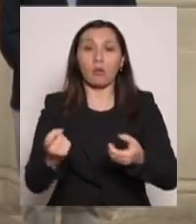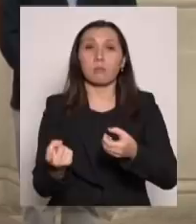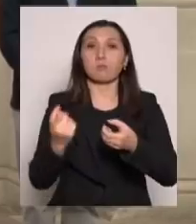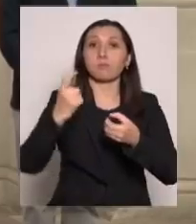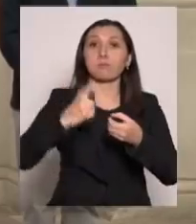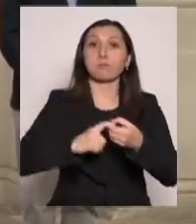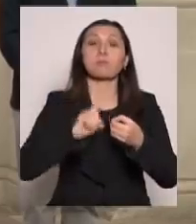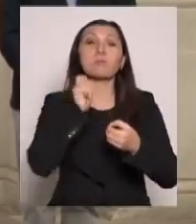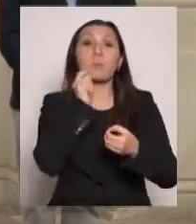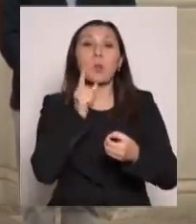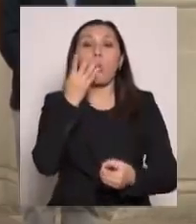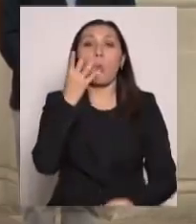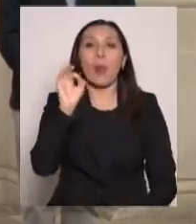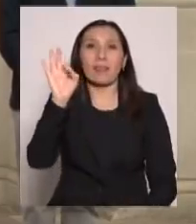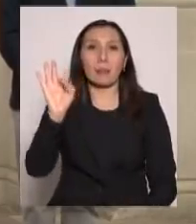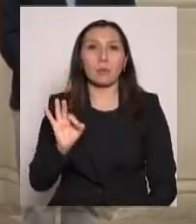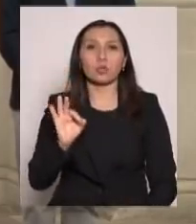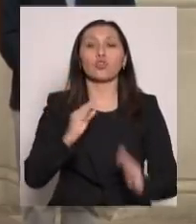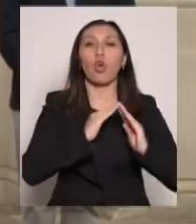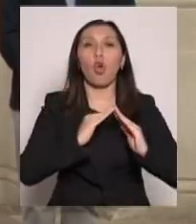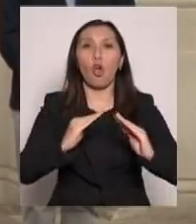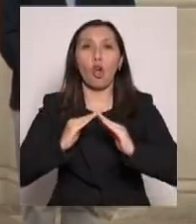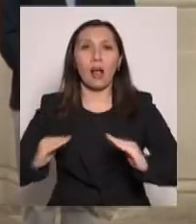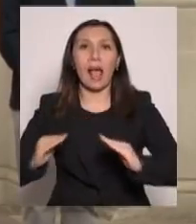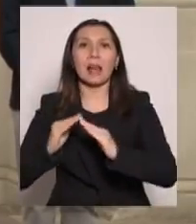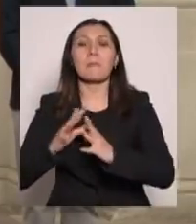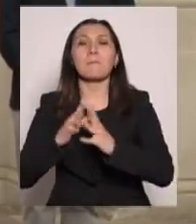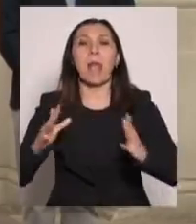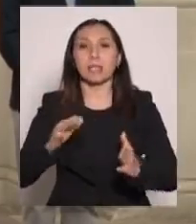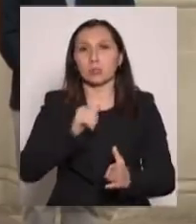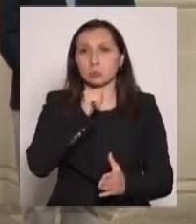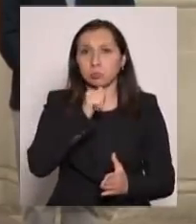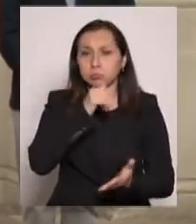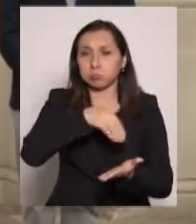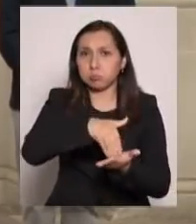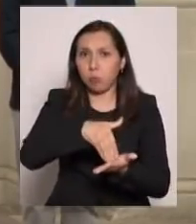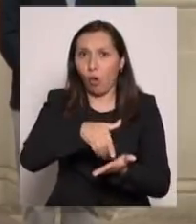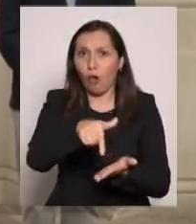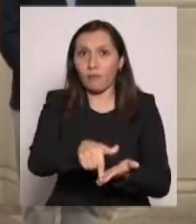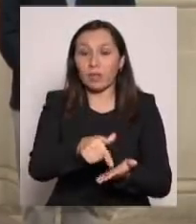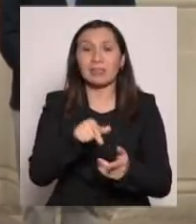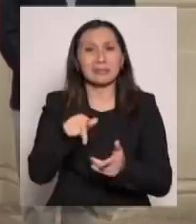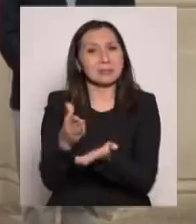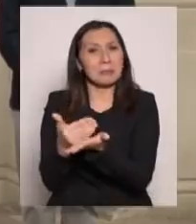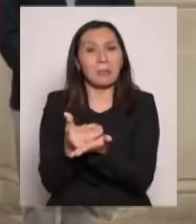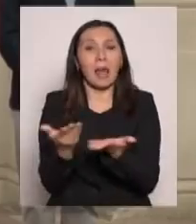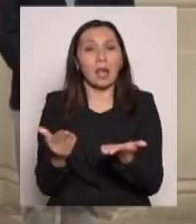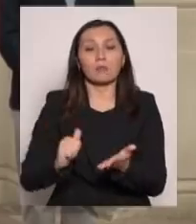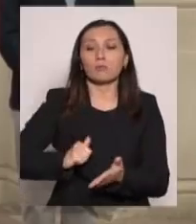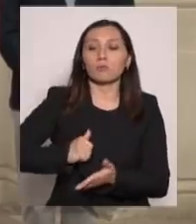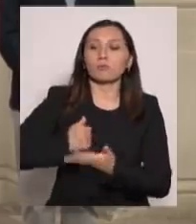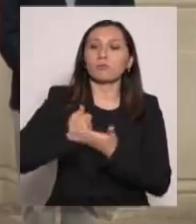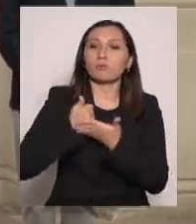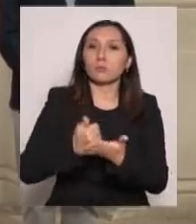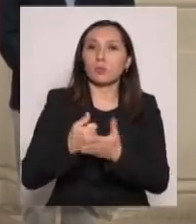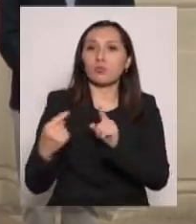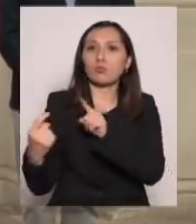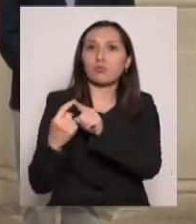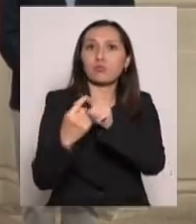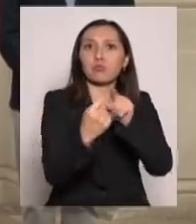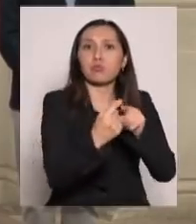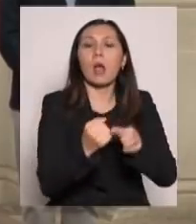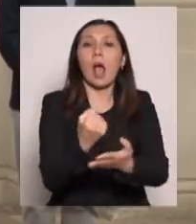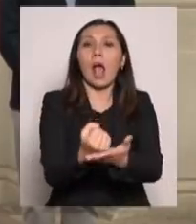pertenecientes al 40% de los hogares más vulnerables este plan solidario de conectividad